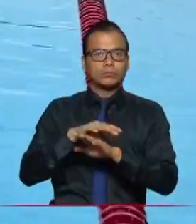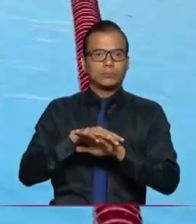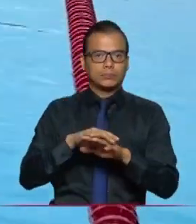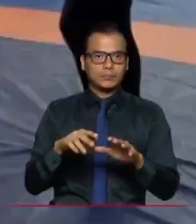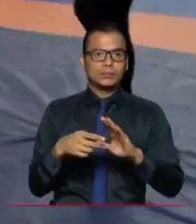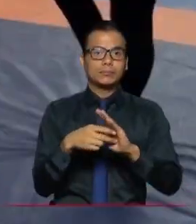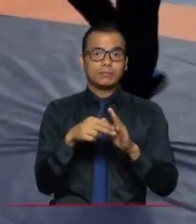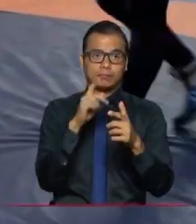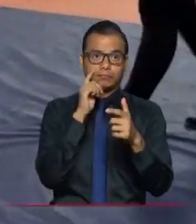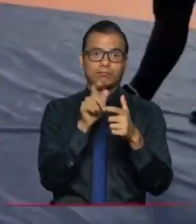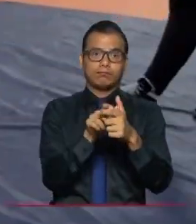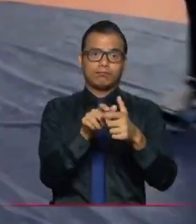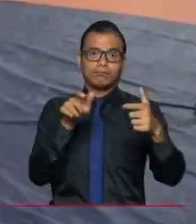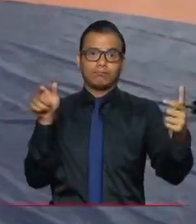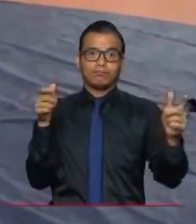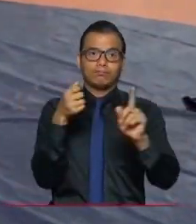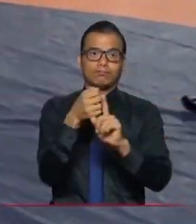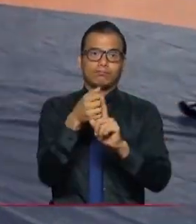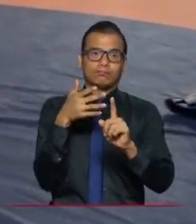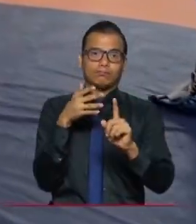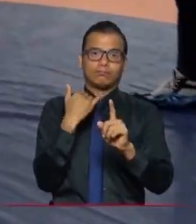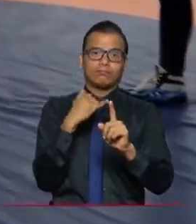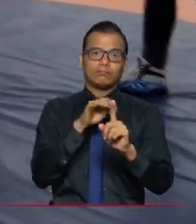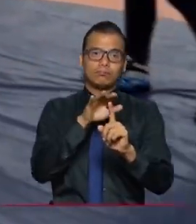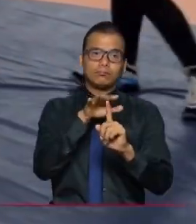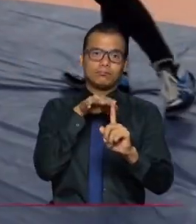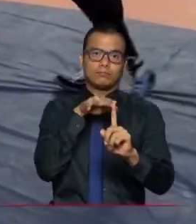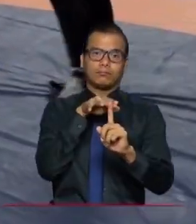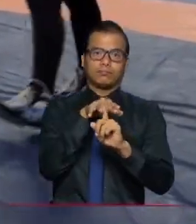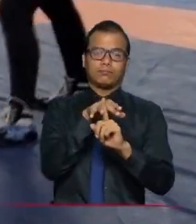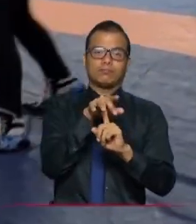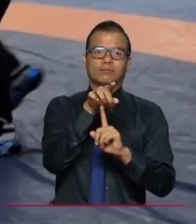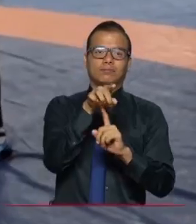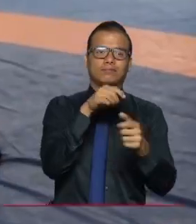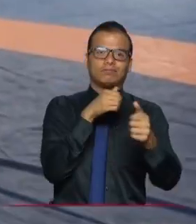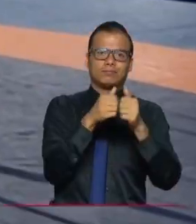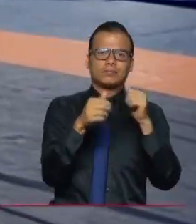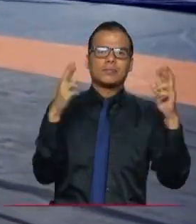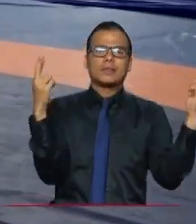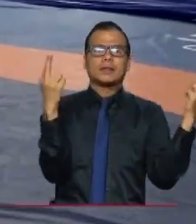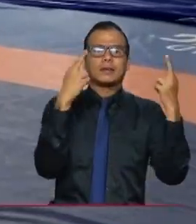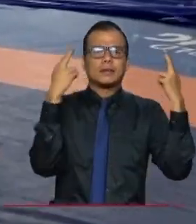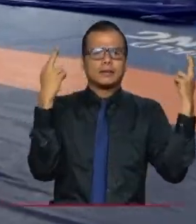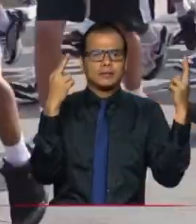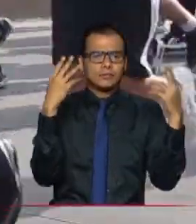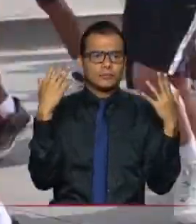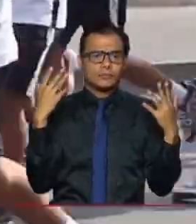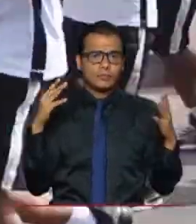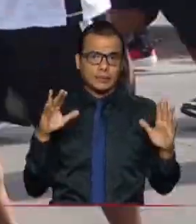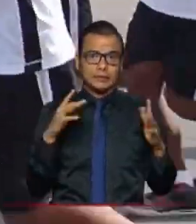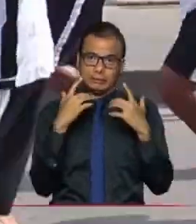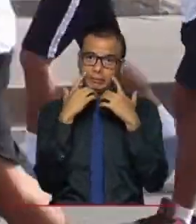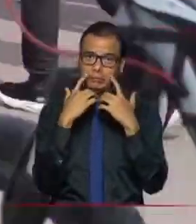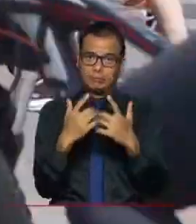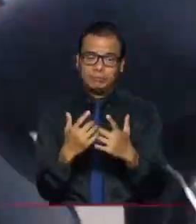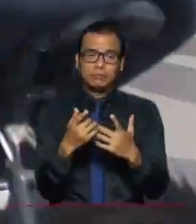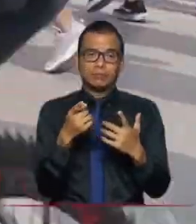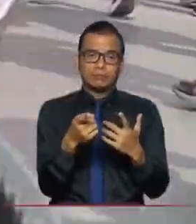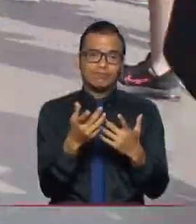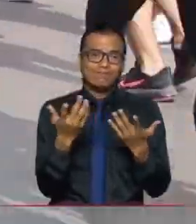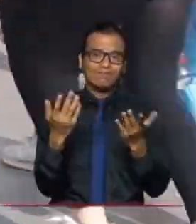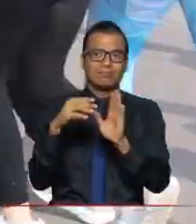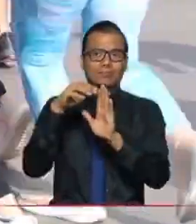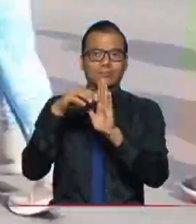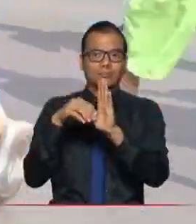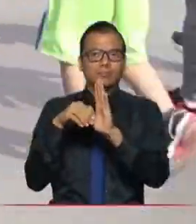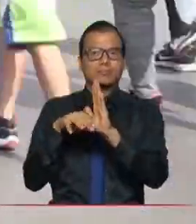impacto social que tienen las políticas sobre el deporte y la recreación, porque todos sabemos que son políticas muy importantes para jalonar procesos